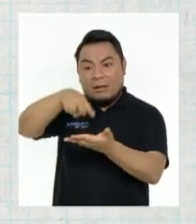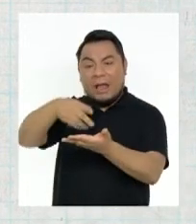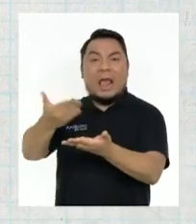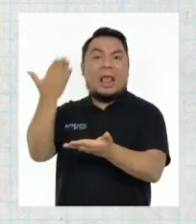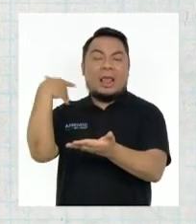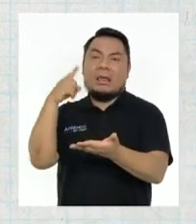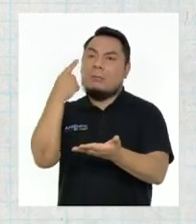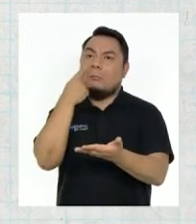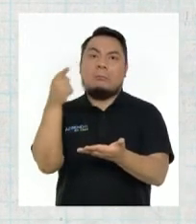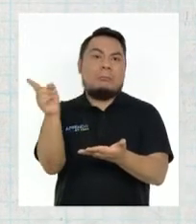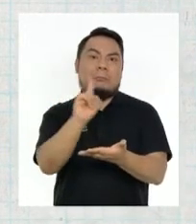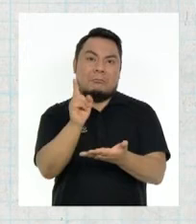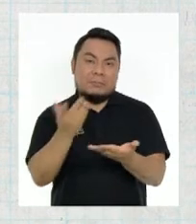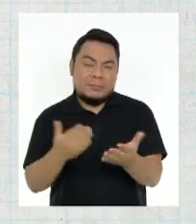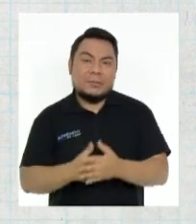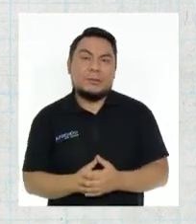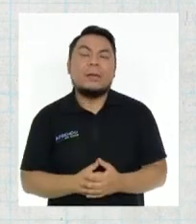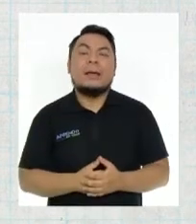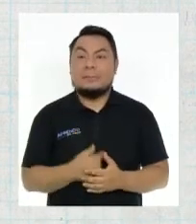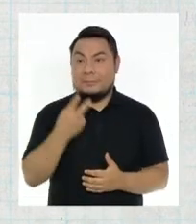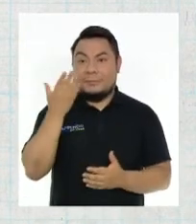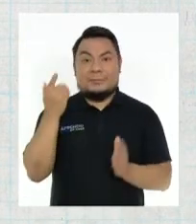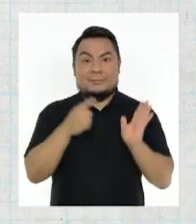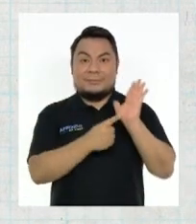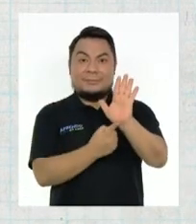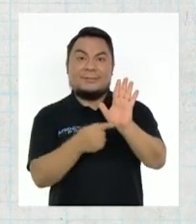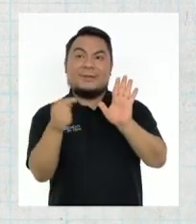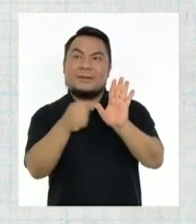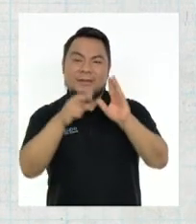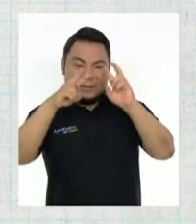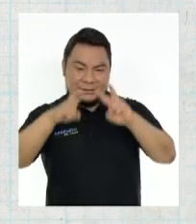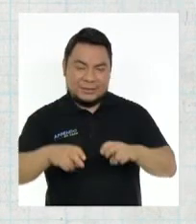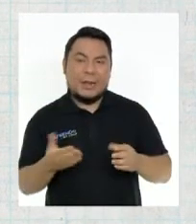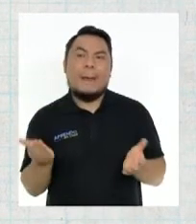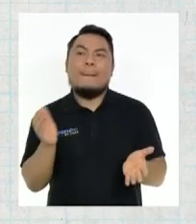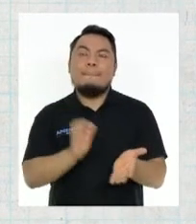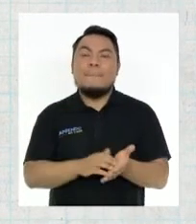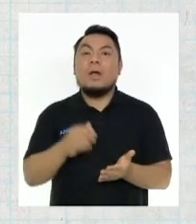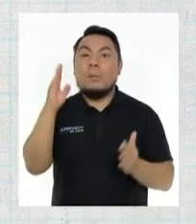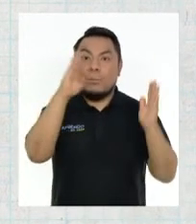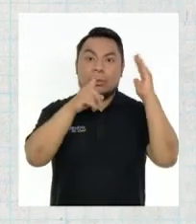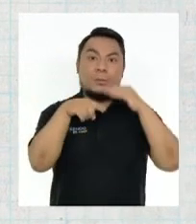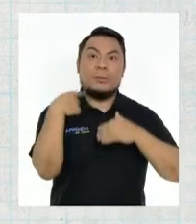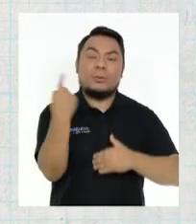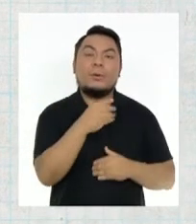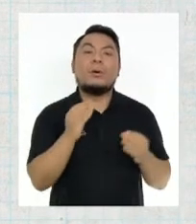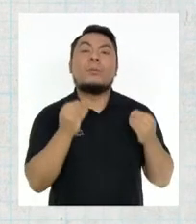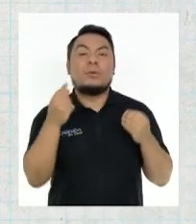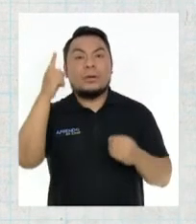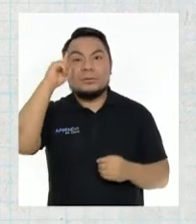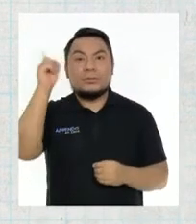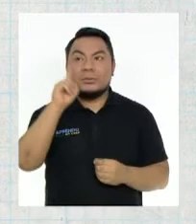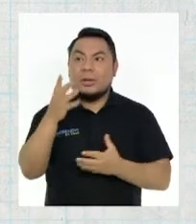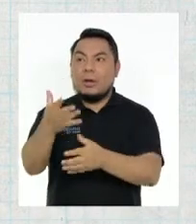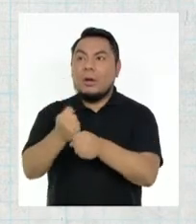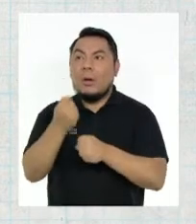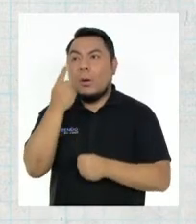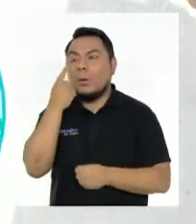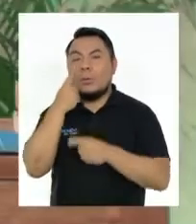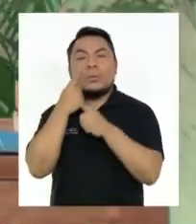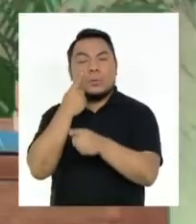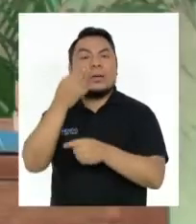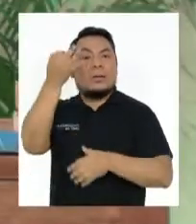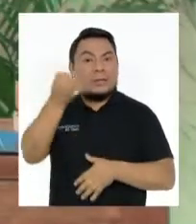de cada lista. Aquí está. Este es el análisis que más debe preocuparnos, porque no se está tomando conocimiento de